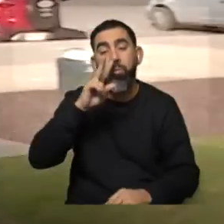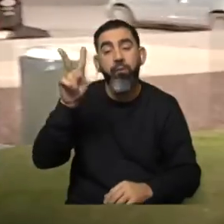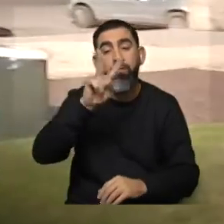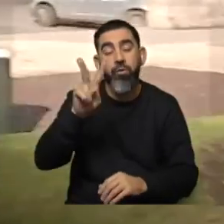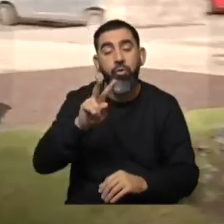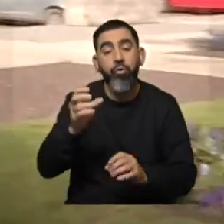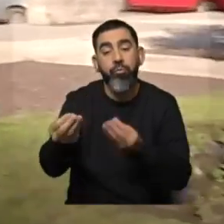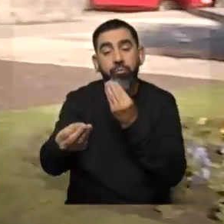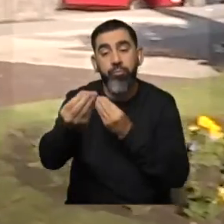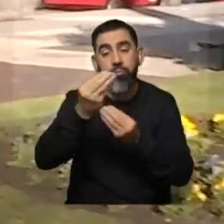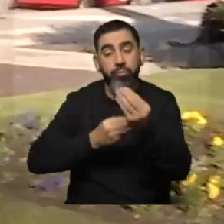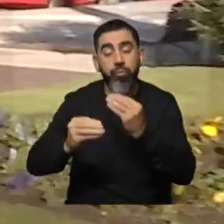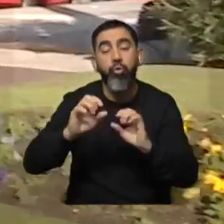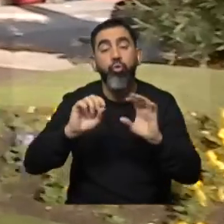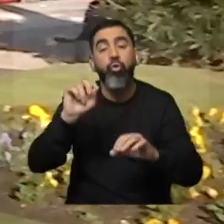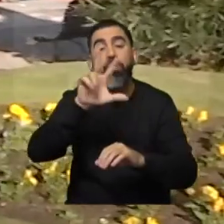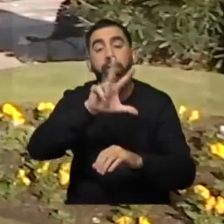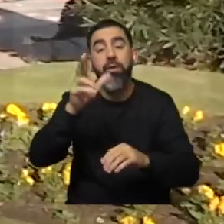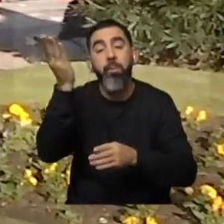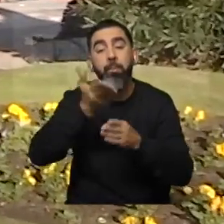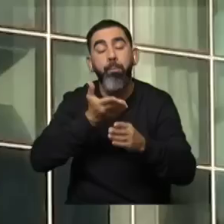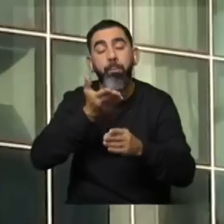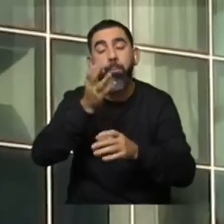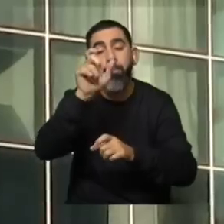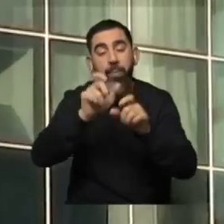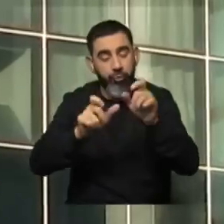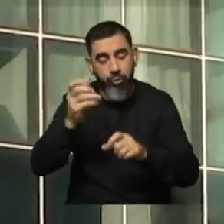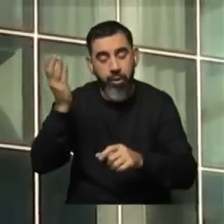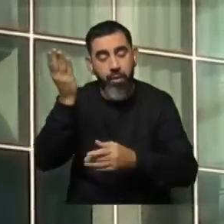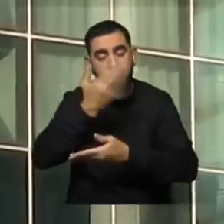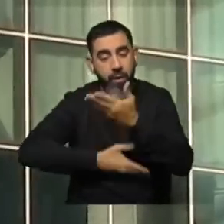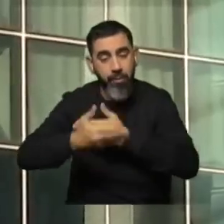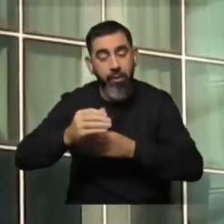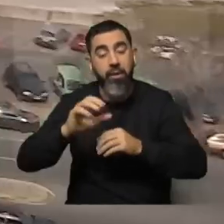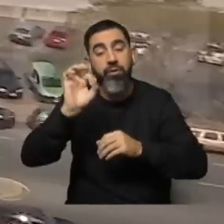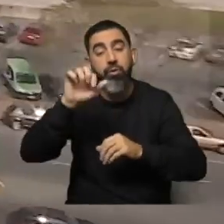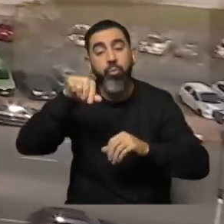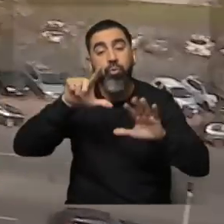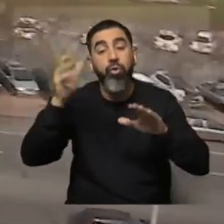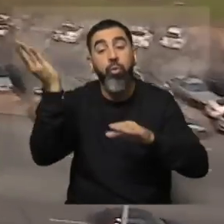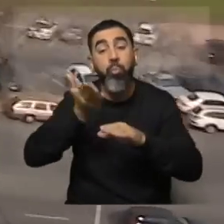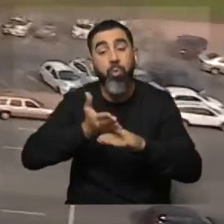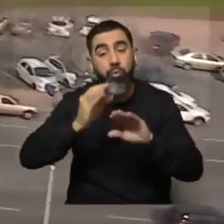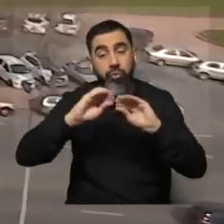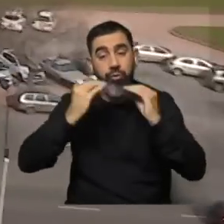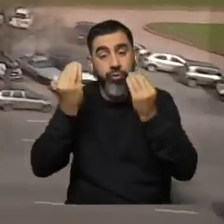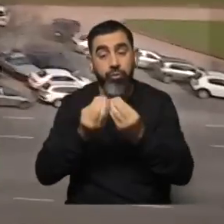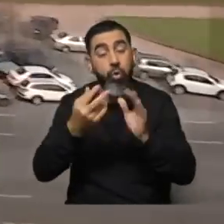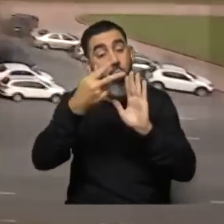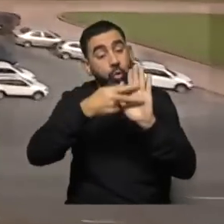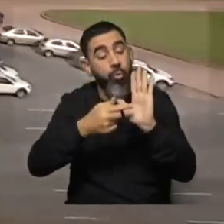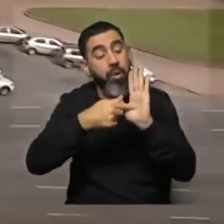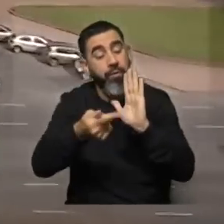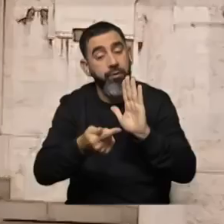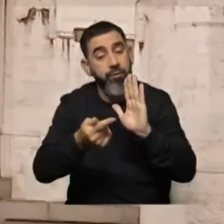ingresaron sólo 33 personas con discapacidad lo que representa el 0,7% del total de ingresos cuando la norma